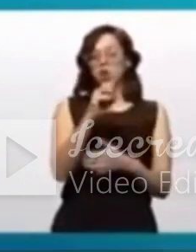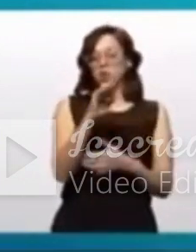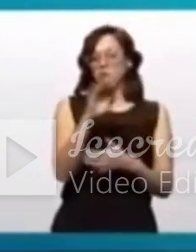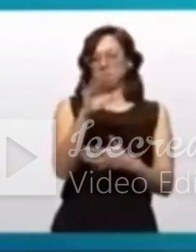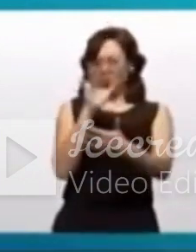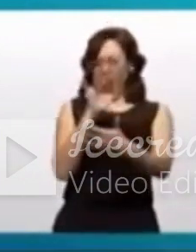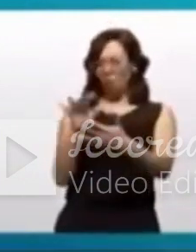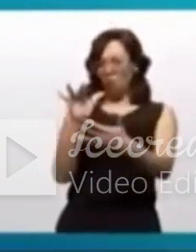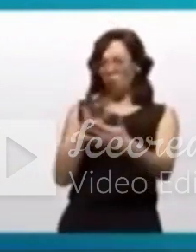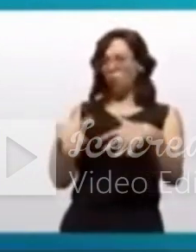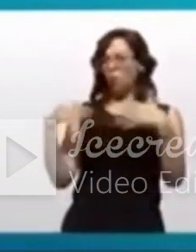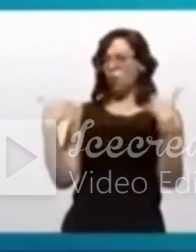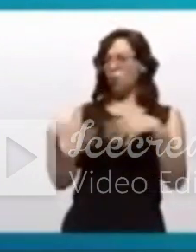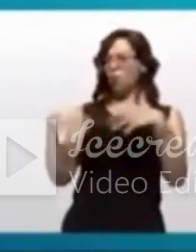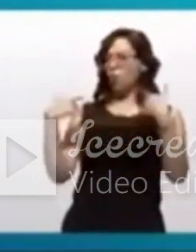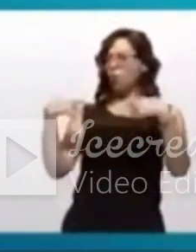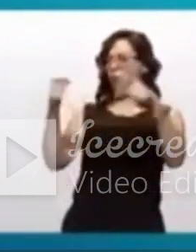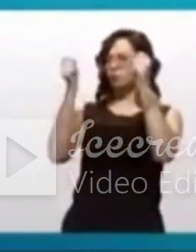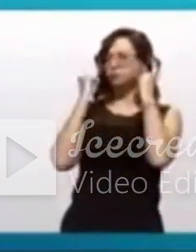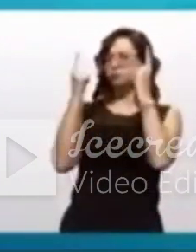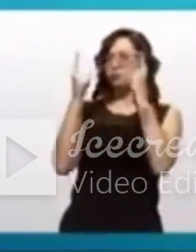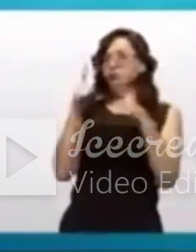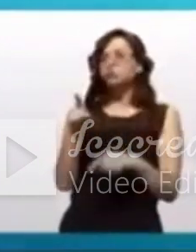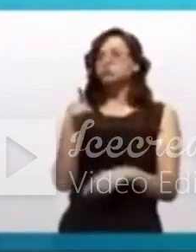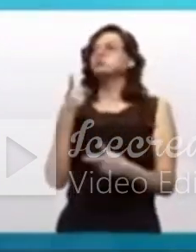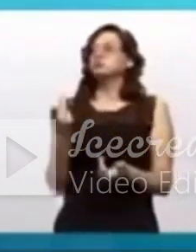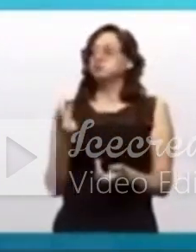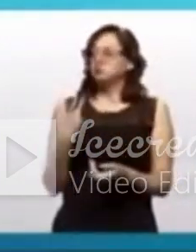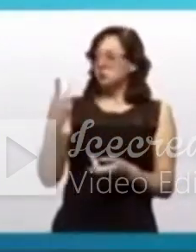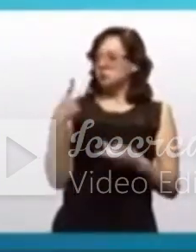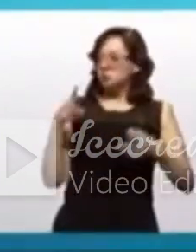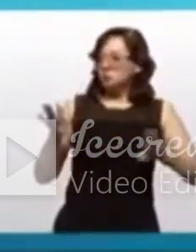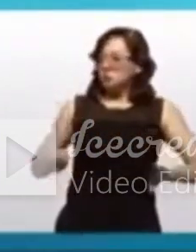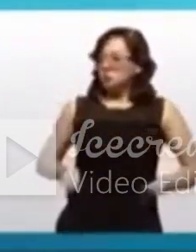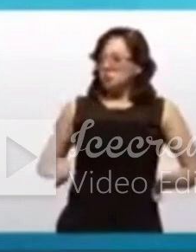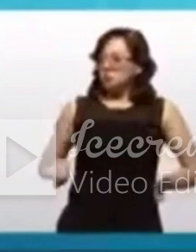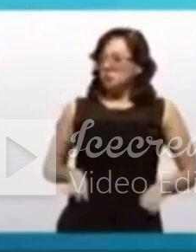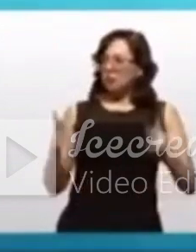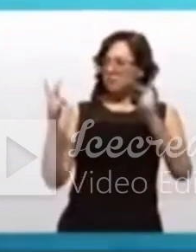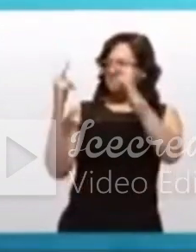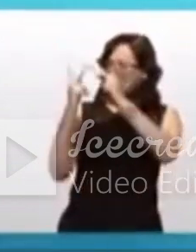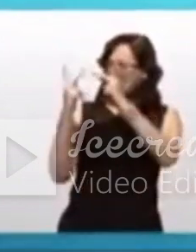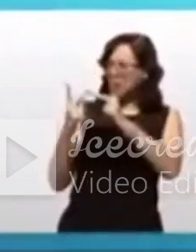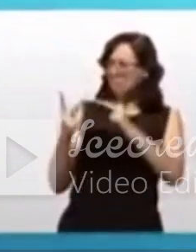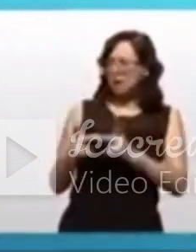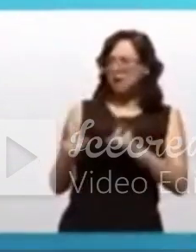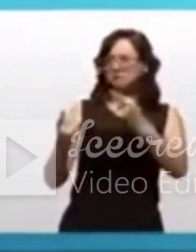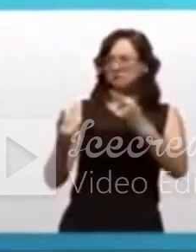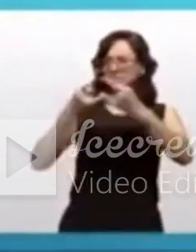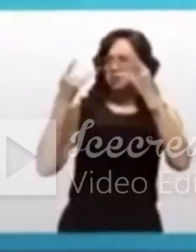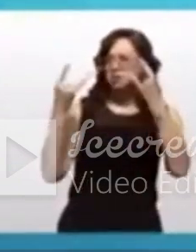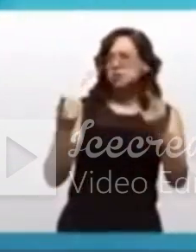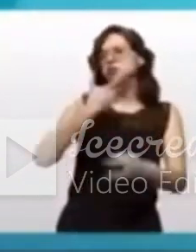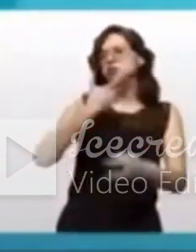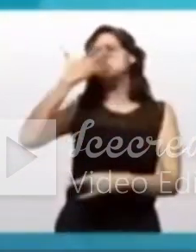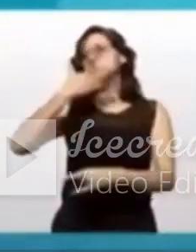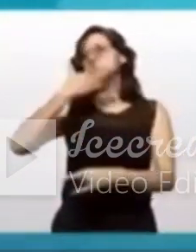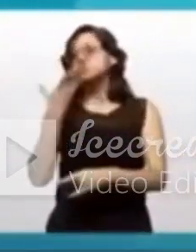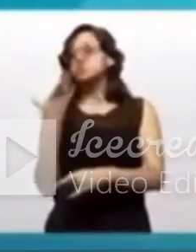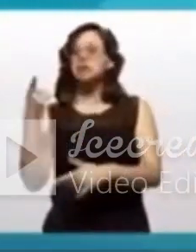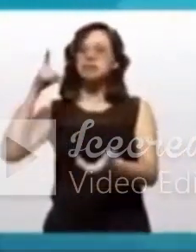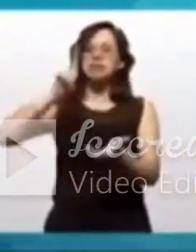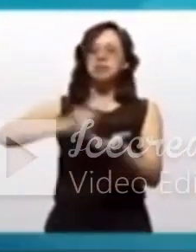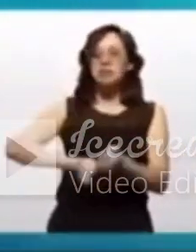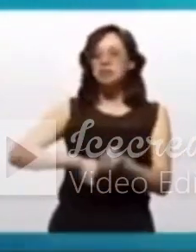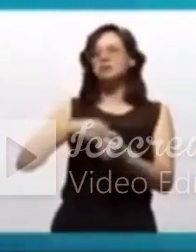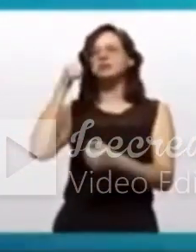y admiración. Descubrió en tu obra que ambos compartían afinidades casi idénticas por narrar hechos aparentemente cotidianos, trastocados por la